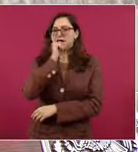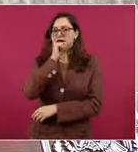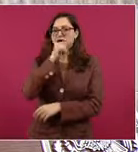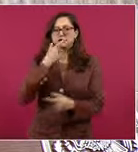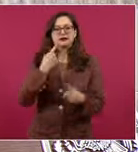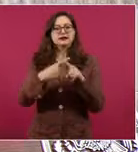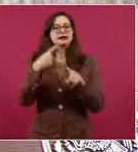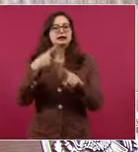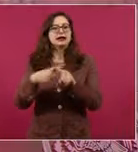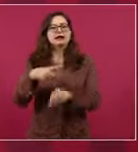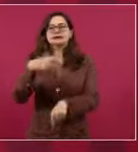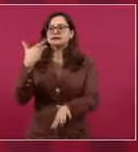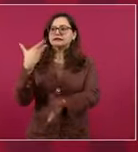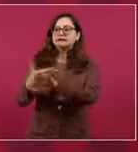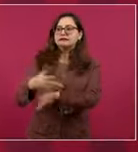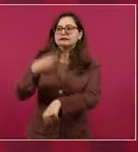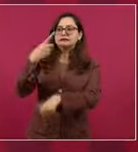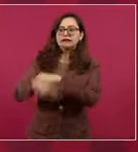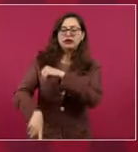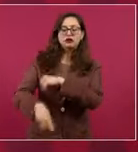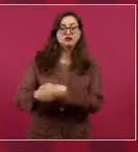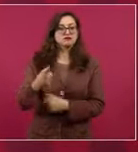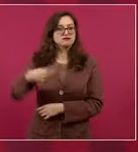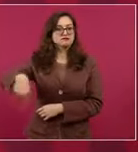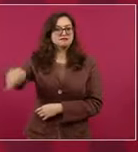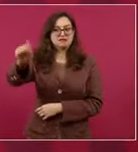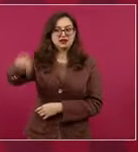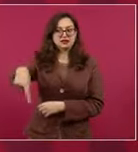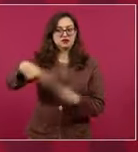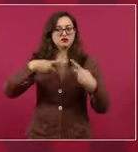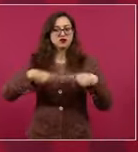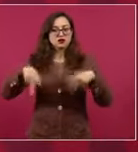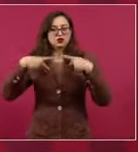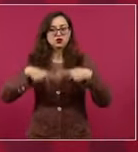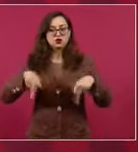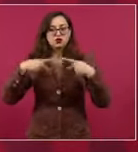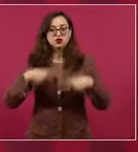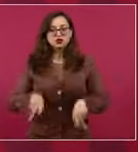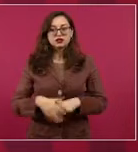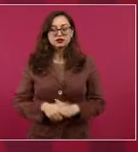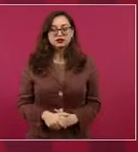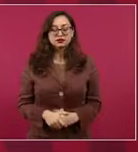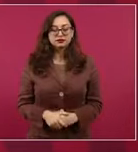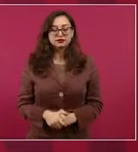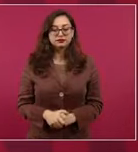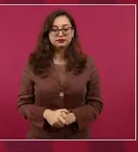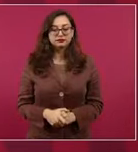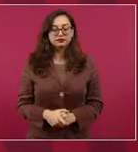¿Y qué peligro hay de que podamos tener